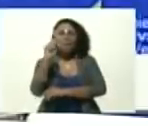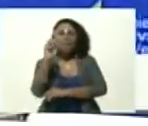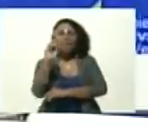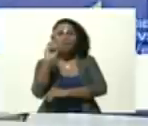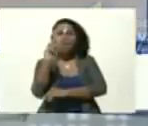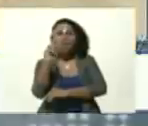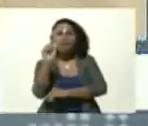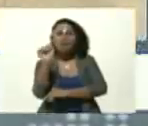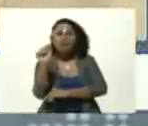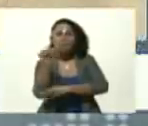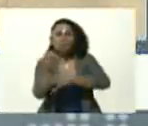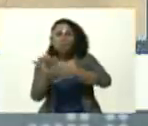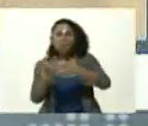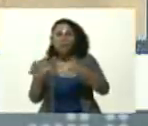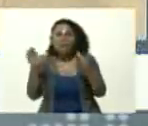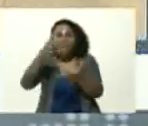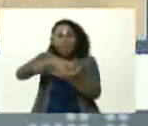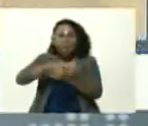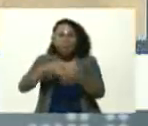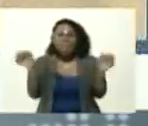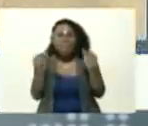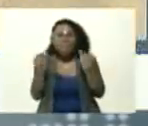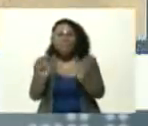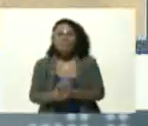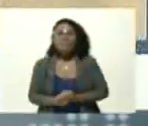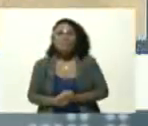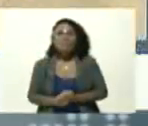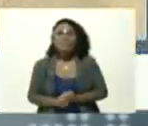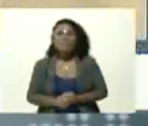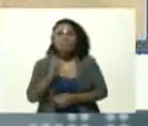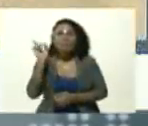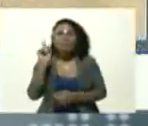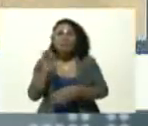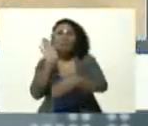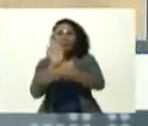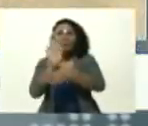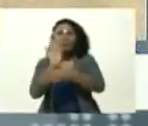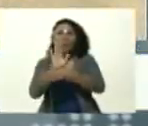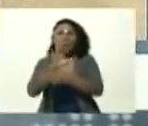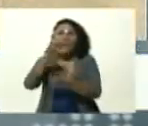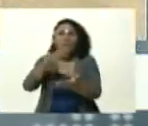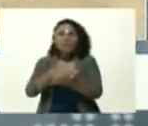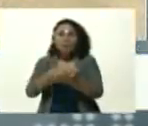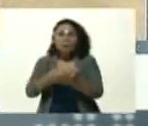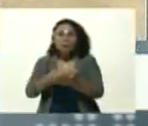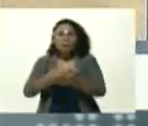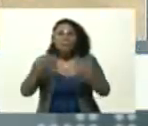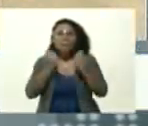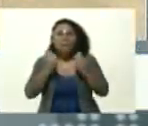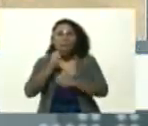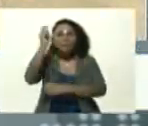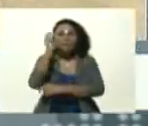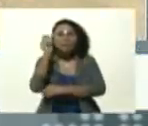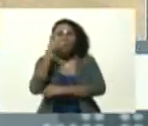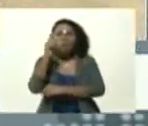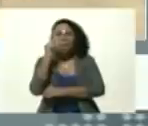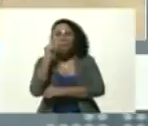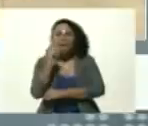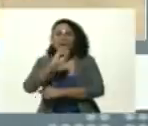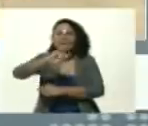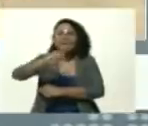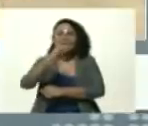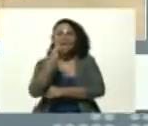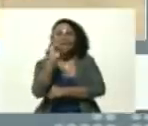municipio Tovar, estado Mérida. Allá está el protector del estado Mérida, diputado Jainson Guzmán,